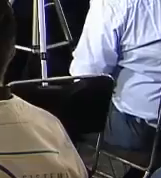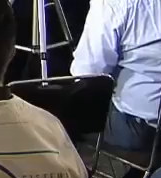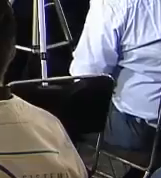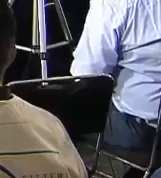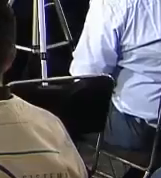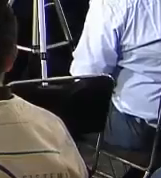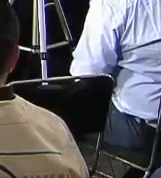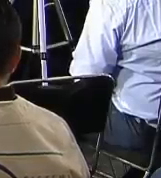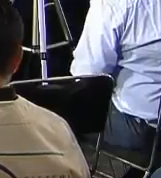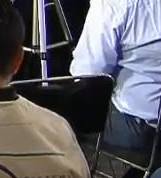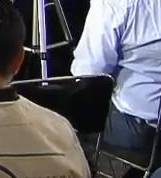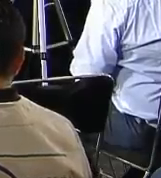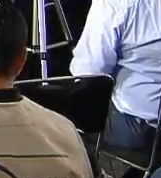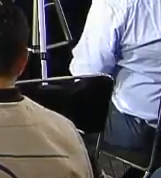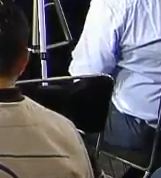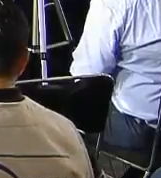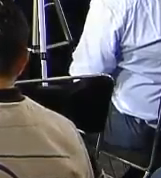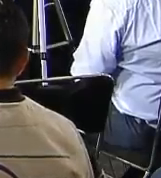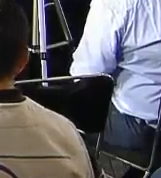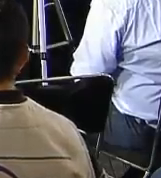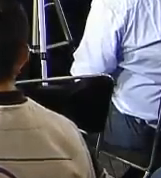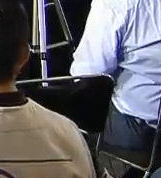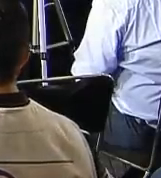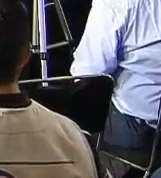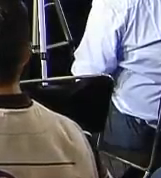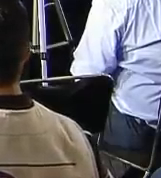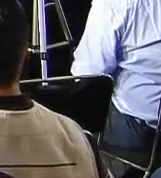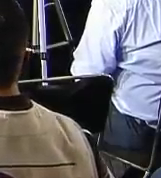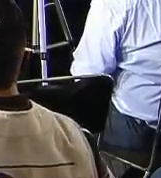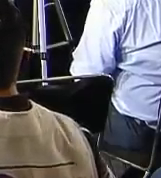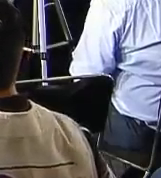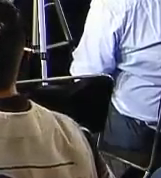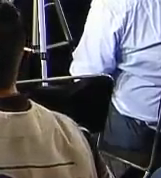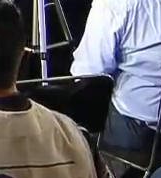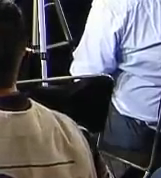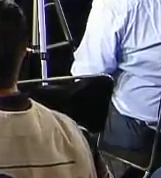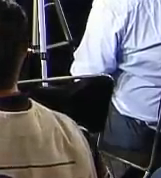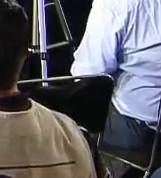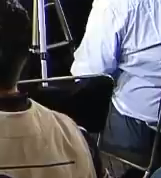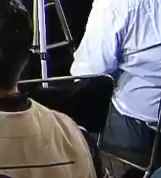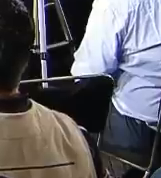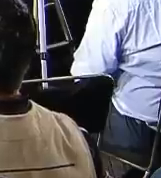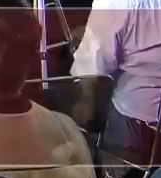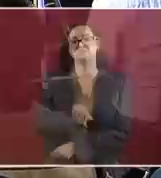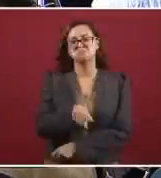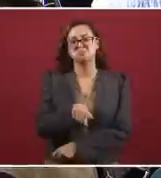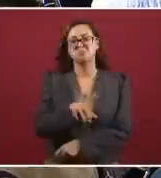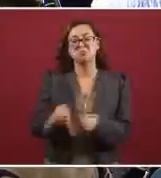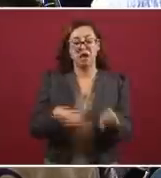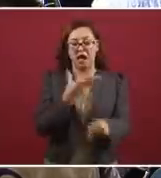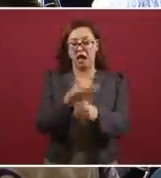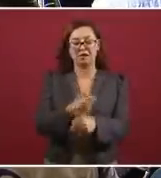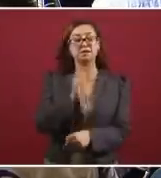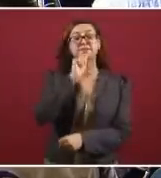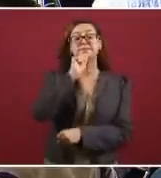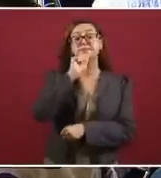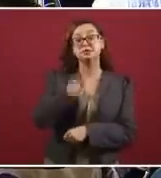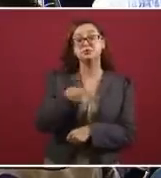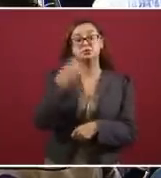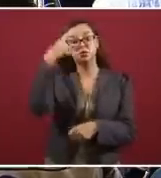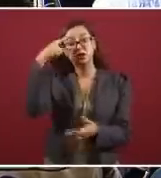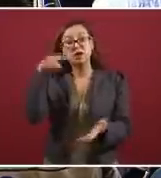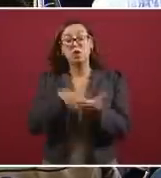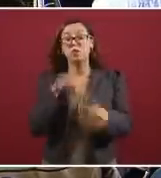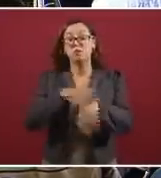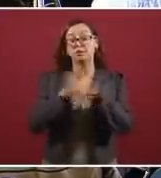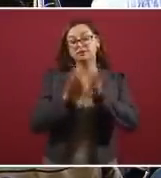a lo que comenta don Carlos Slim. Yo creo que el punto central es la